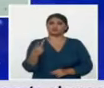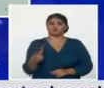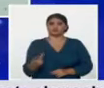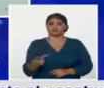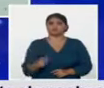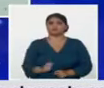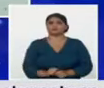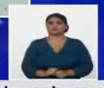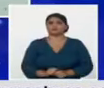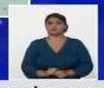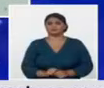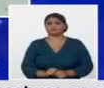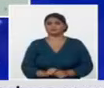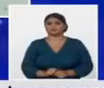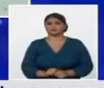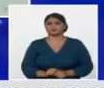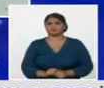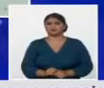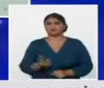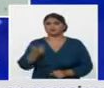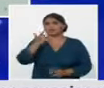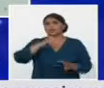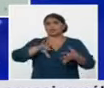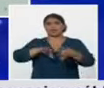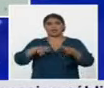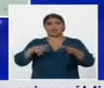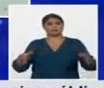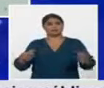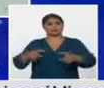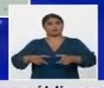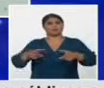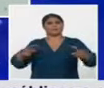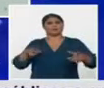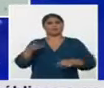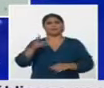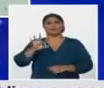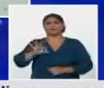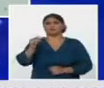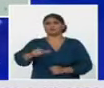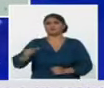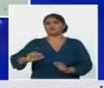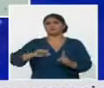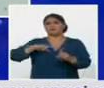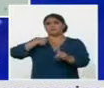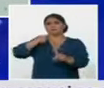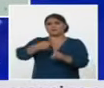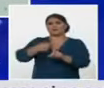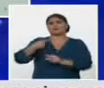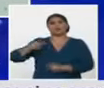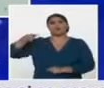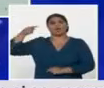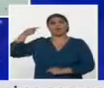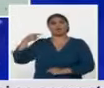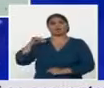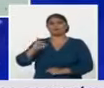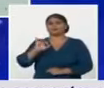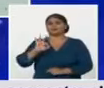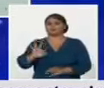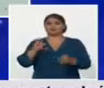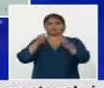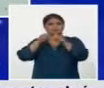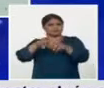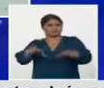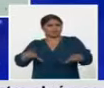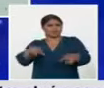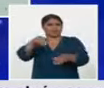Artemisa incrementa en 28 casos más, 68 autóctonos ayer, además disperso en 10 de